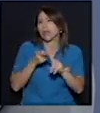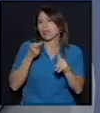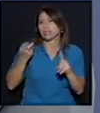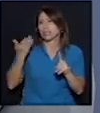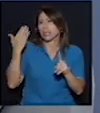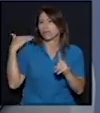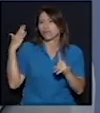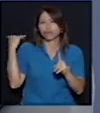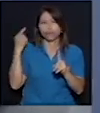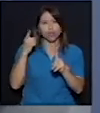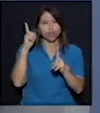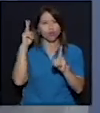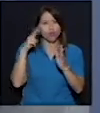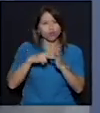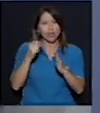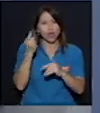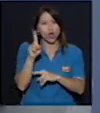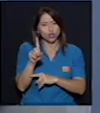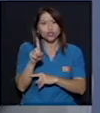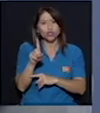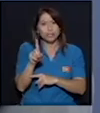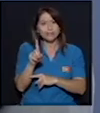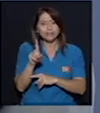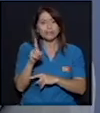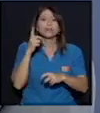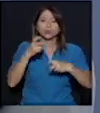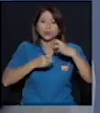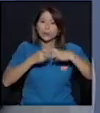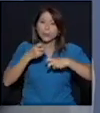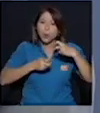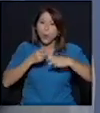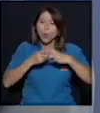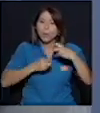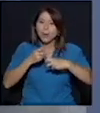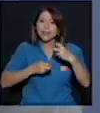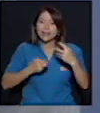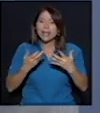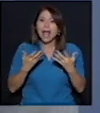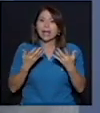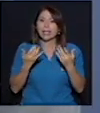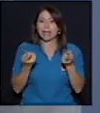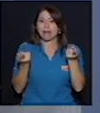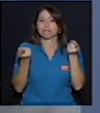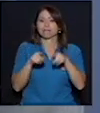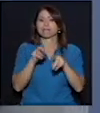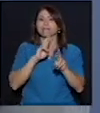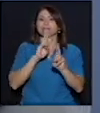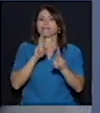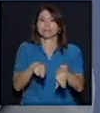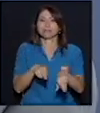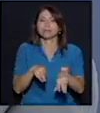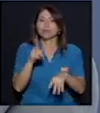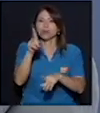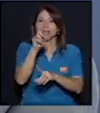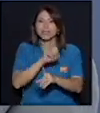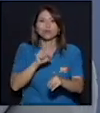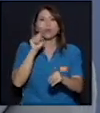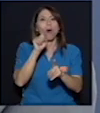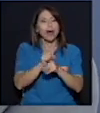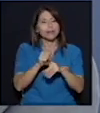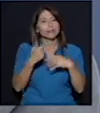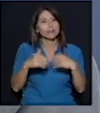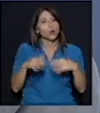el 2011 en una problemática que ha desembocado en una situación